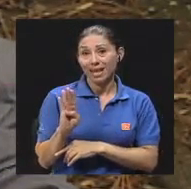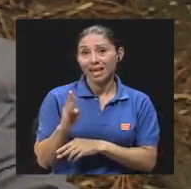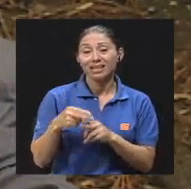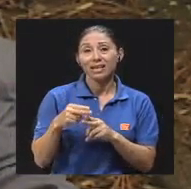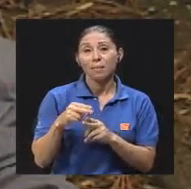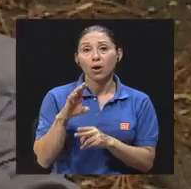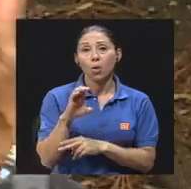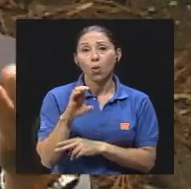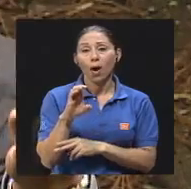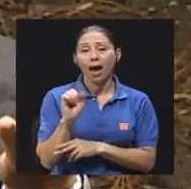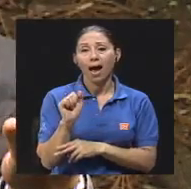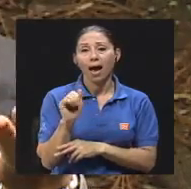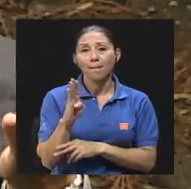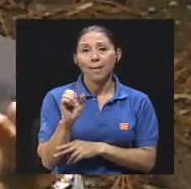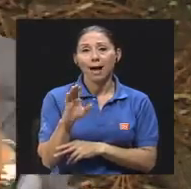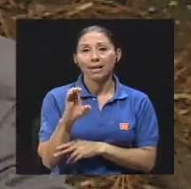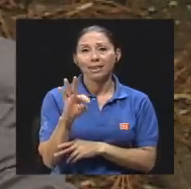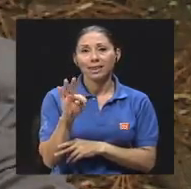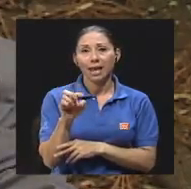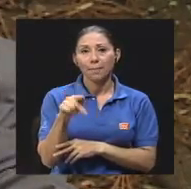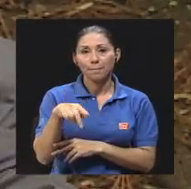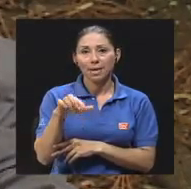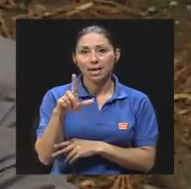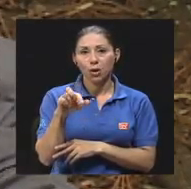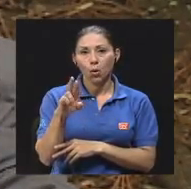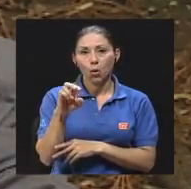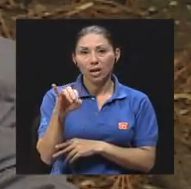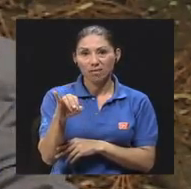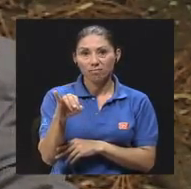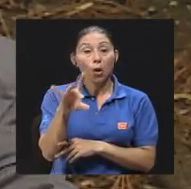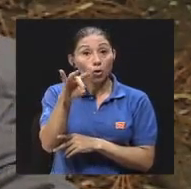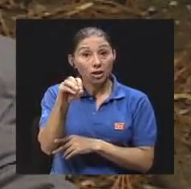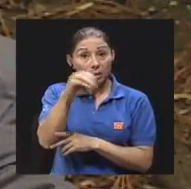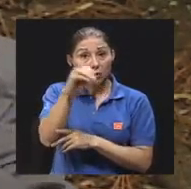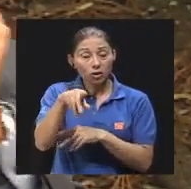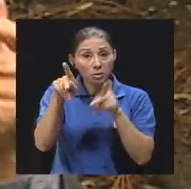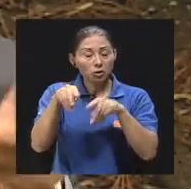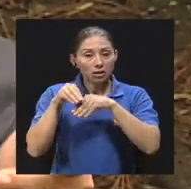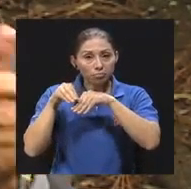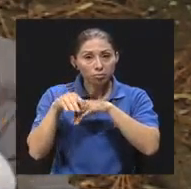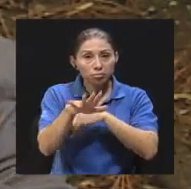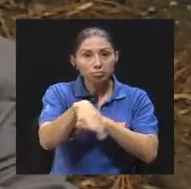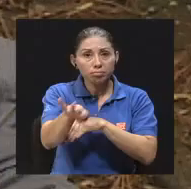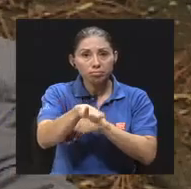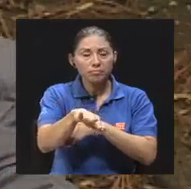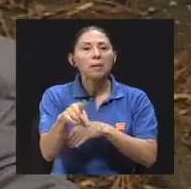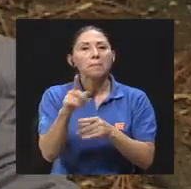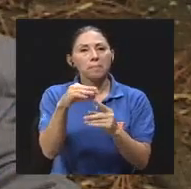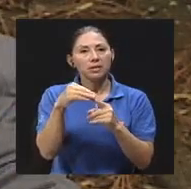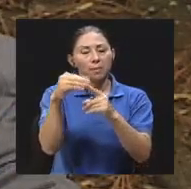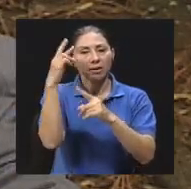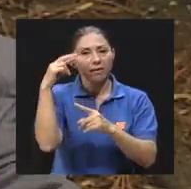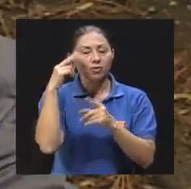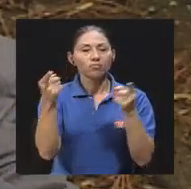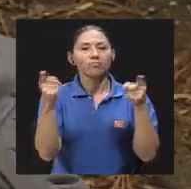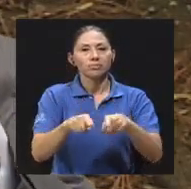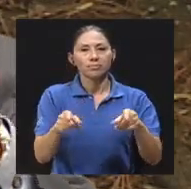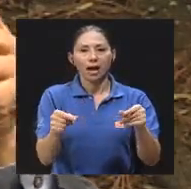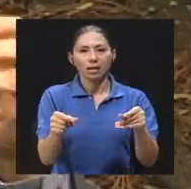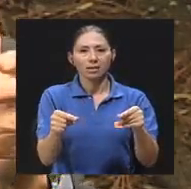bacteria que está difundida el 80% de la población en nuestro país, que es una de las causas principales.